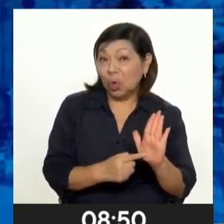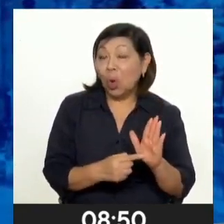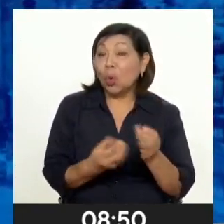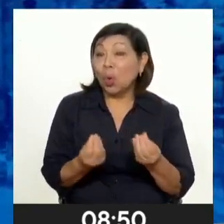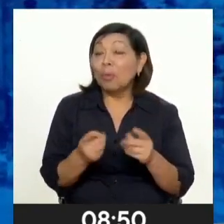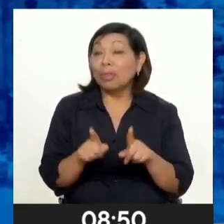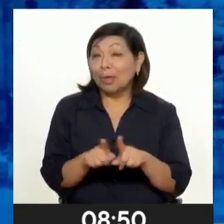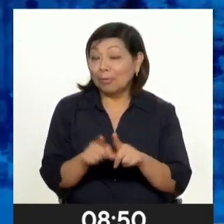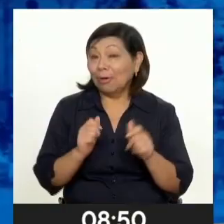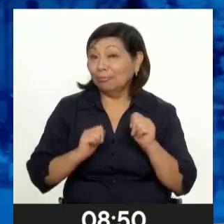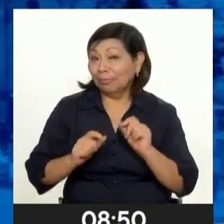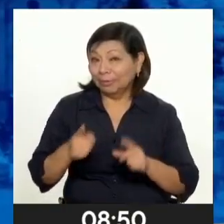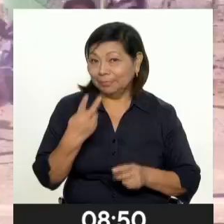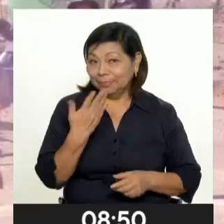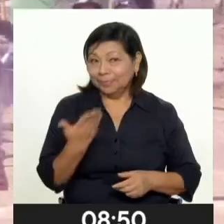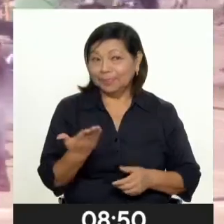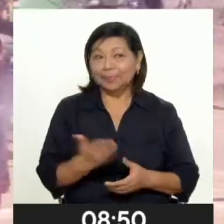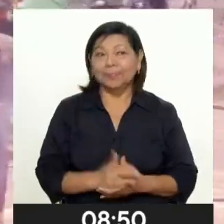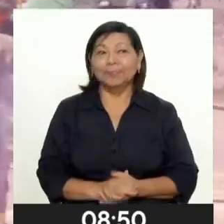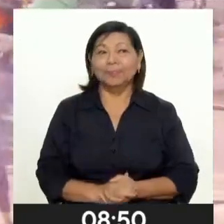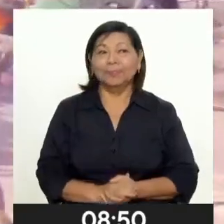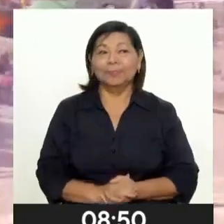para el arte. Veamos.